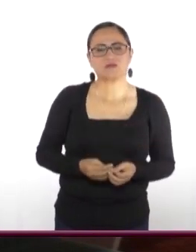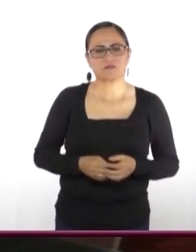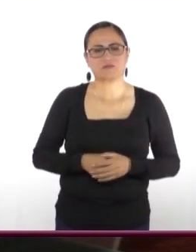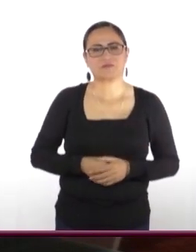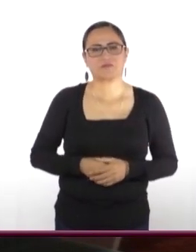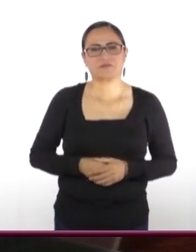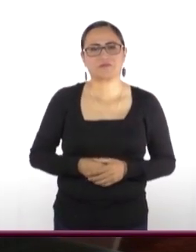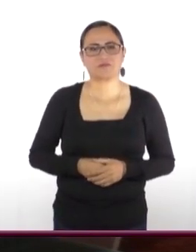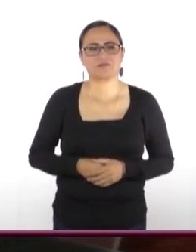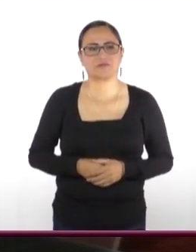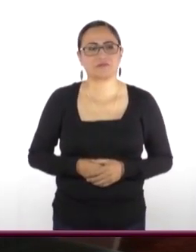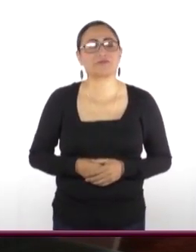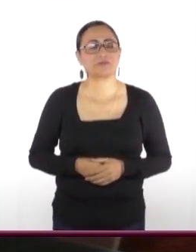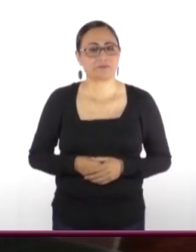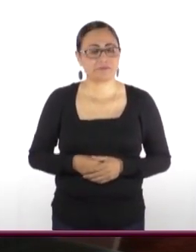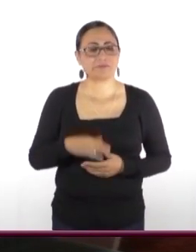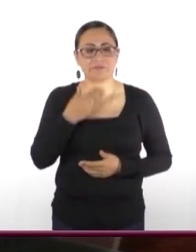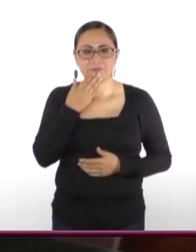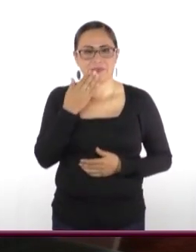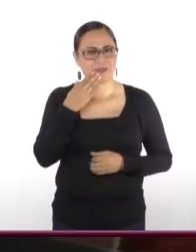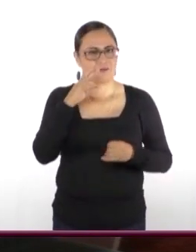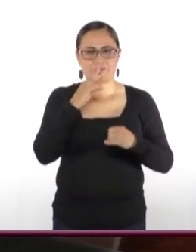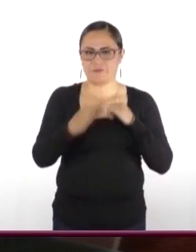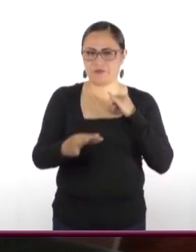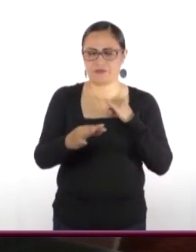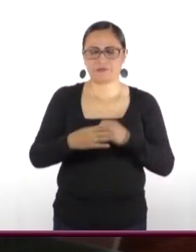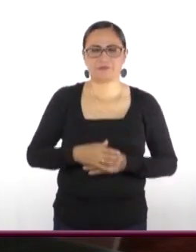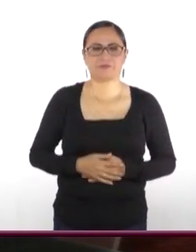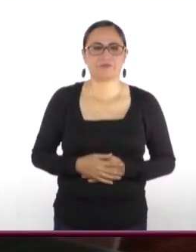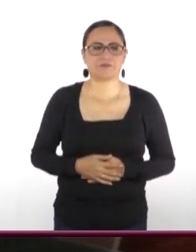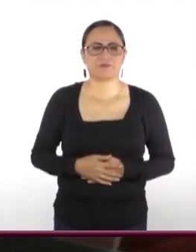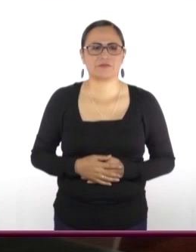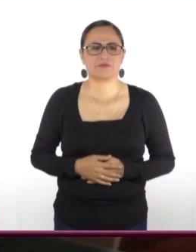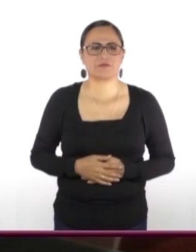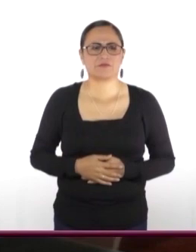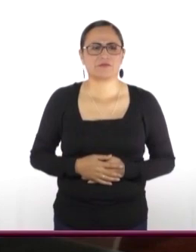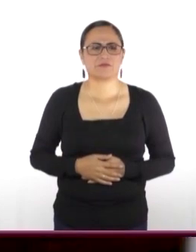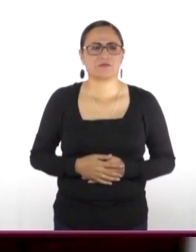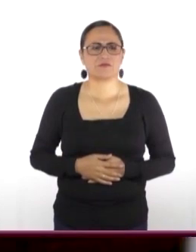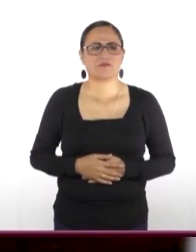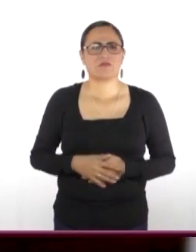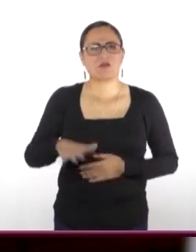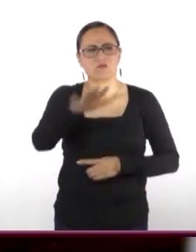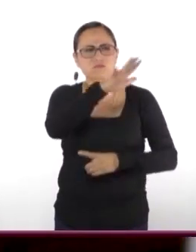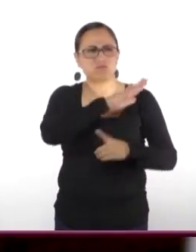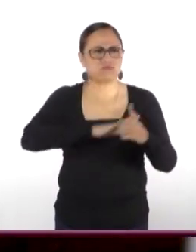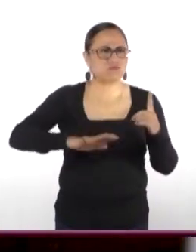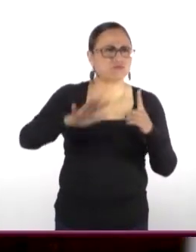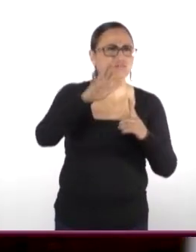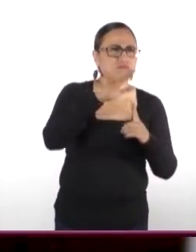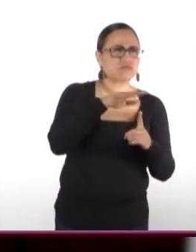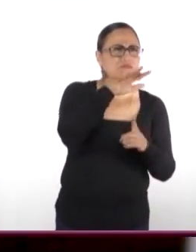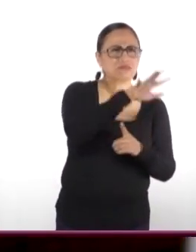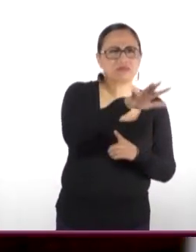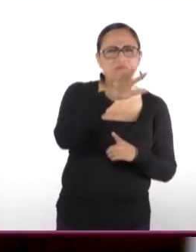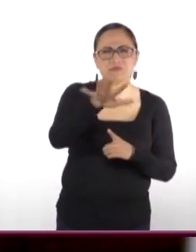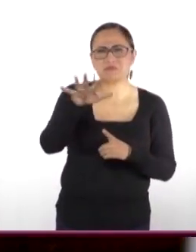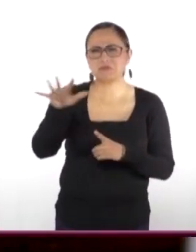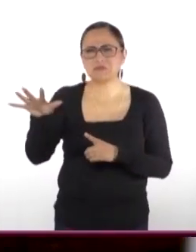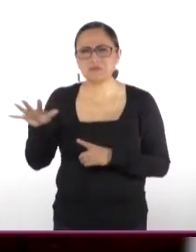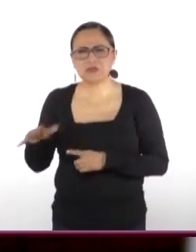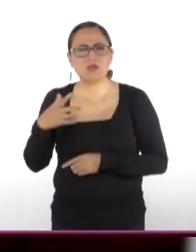con Roger Penrose y con otros matemáticos. Wow. Y ya por último, ¿cuántas dimensiones